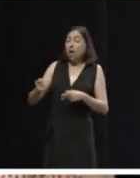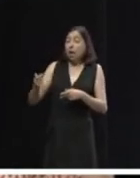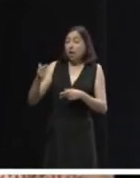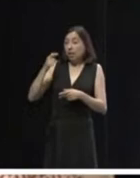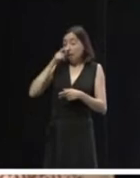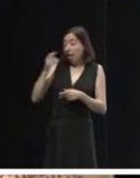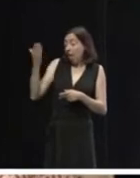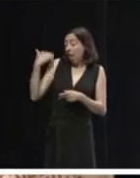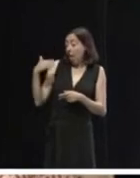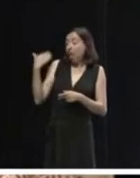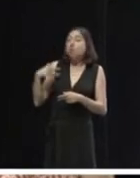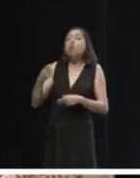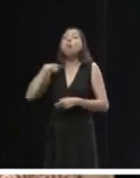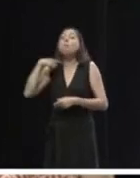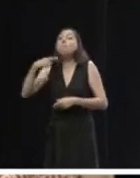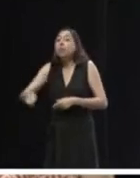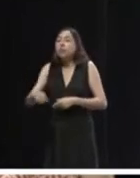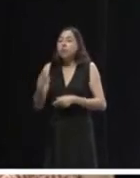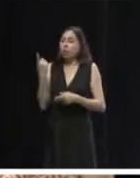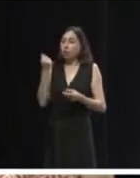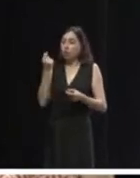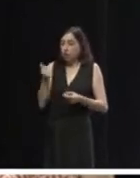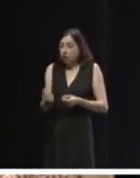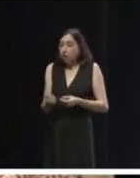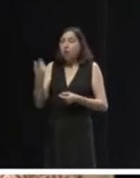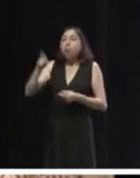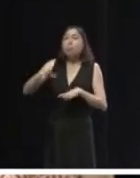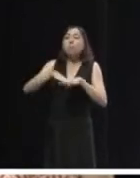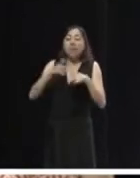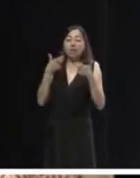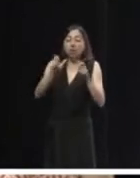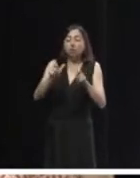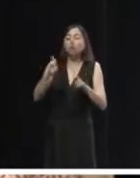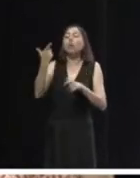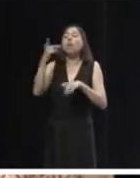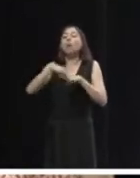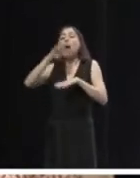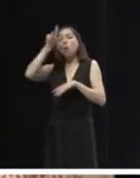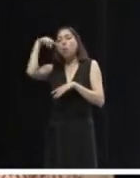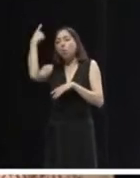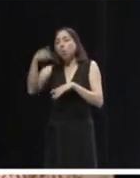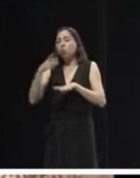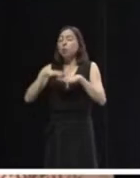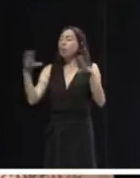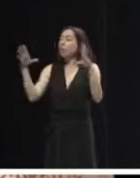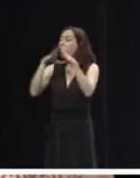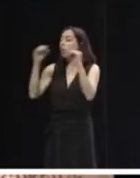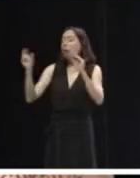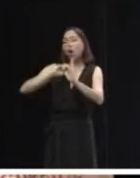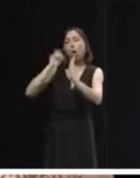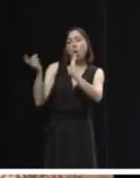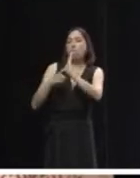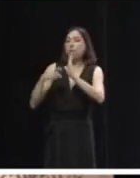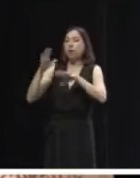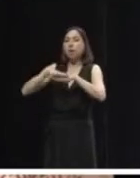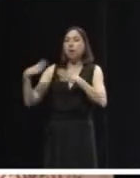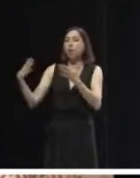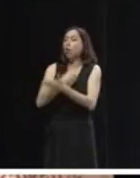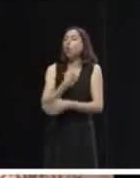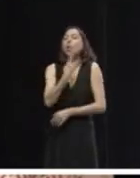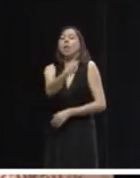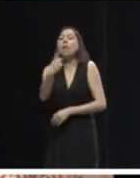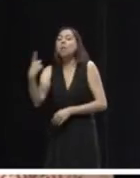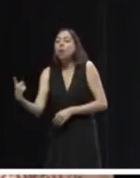poder adquisitivo, para los sectores populares, para la cultura, para Andalucía toda, para todos y cada uno de los que